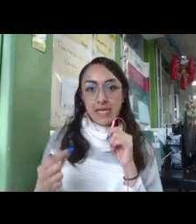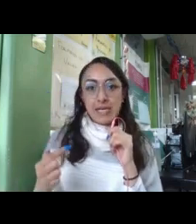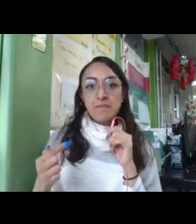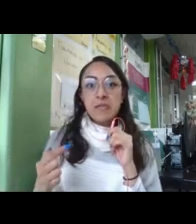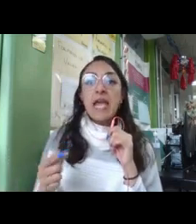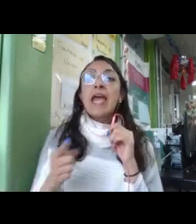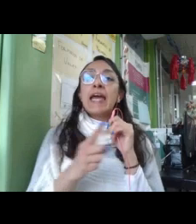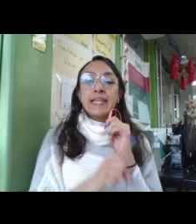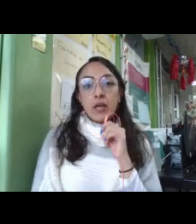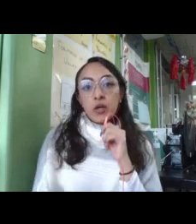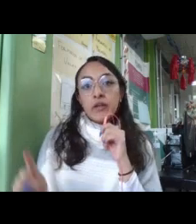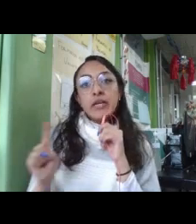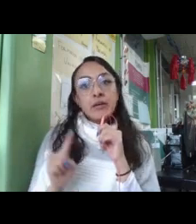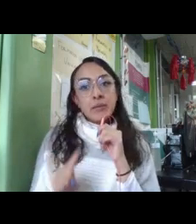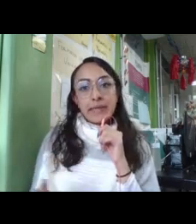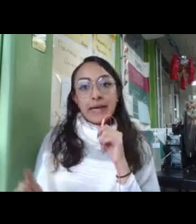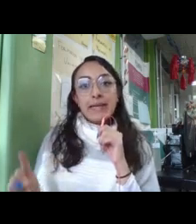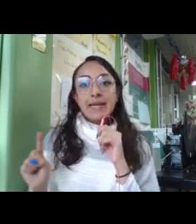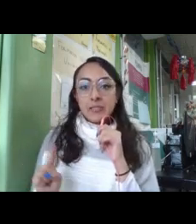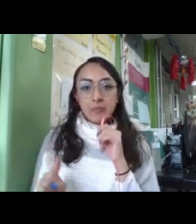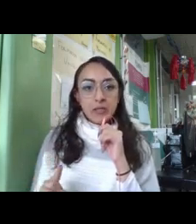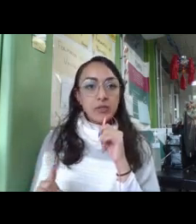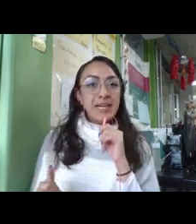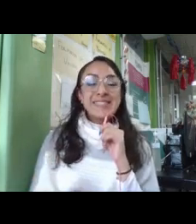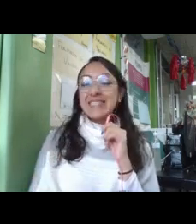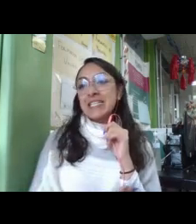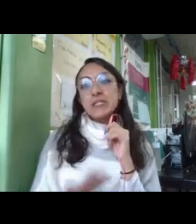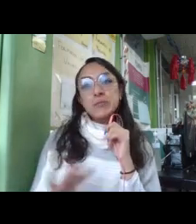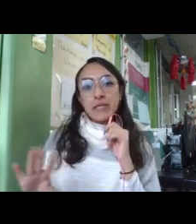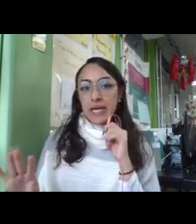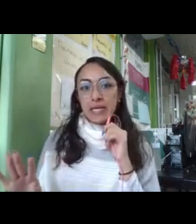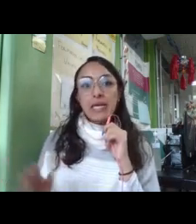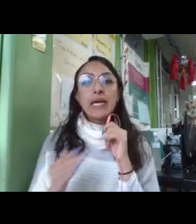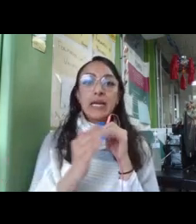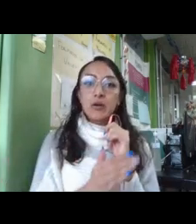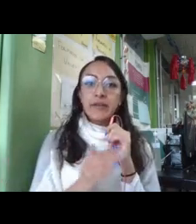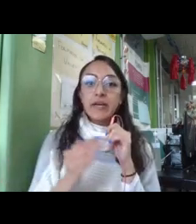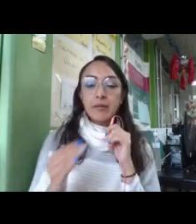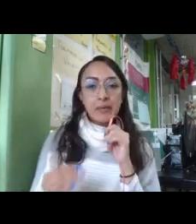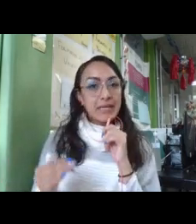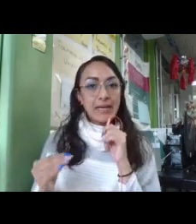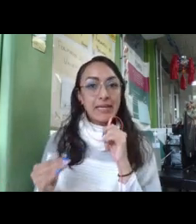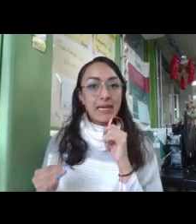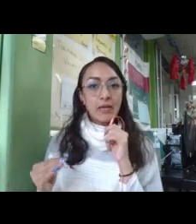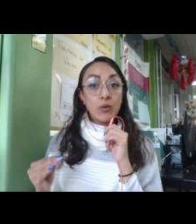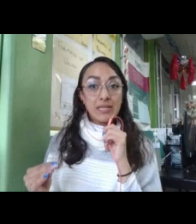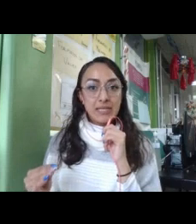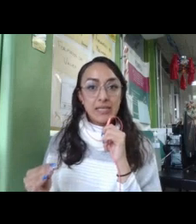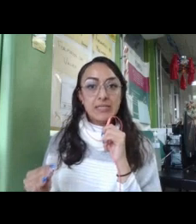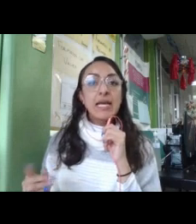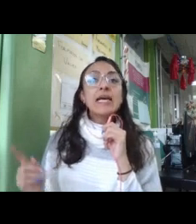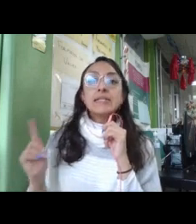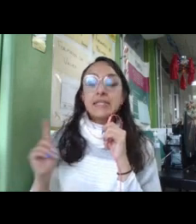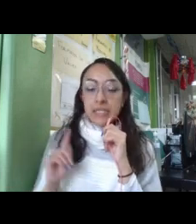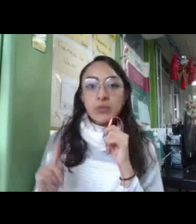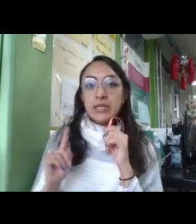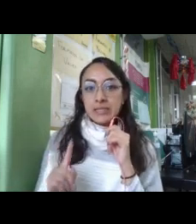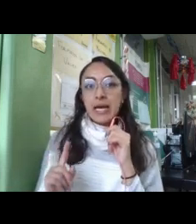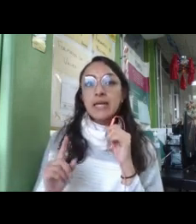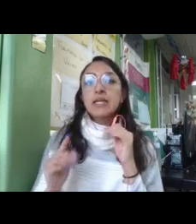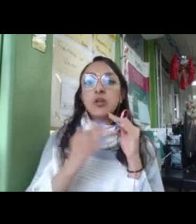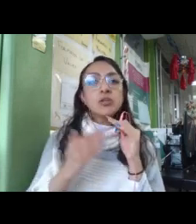una seña, en el orden gramatical del español, sin respetar el orden gramatical de la lengua de señas,